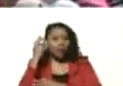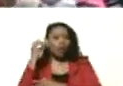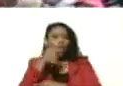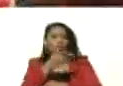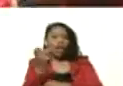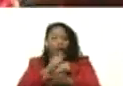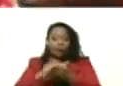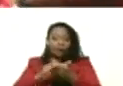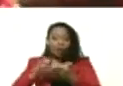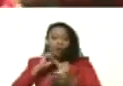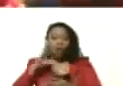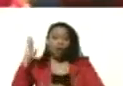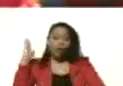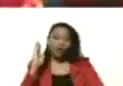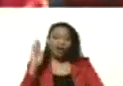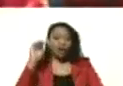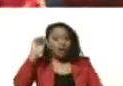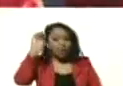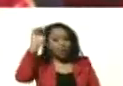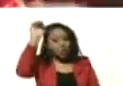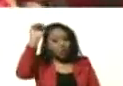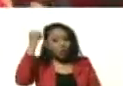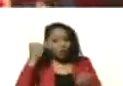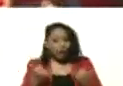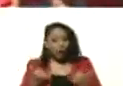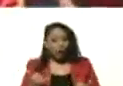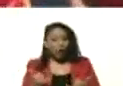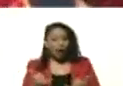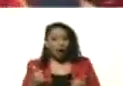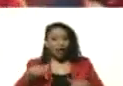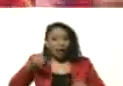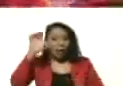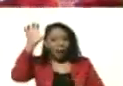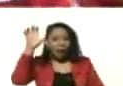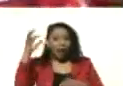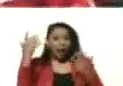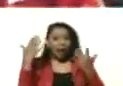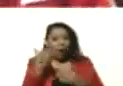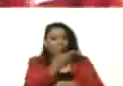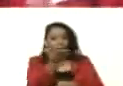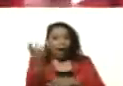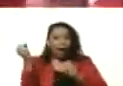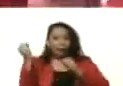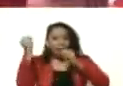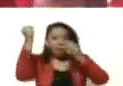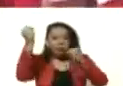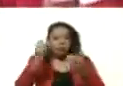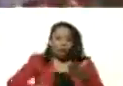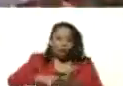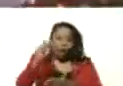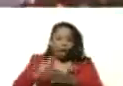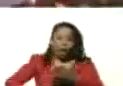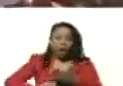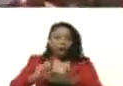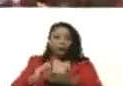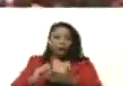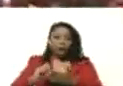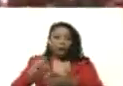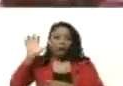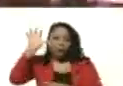lo que viene, de lo que ha sido y de lo que vendrá para esta patria. En las manos de ustedes está el lápiz y el lienzo es la patria